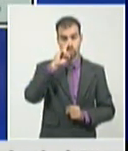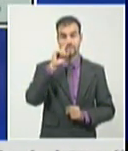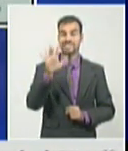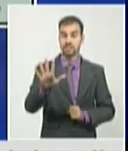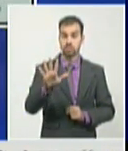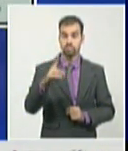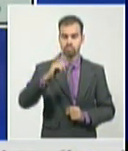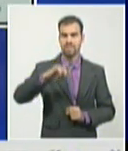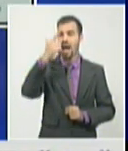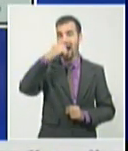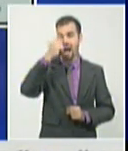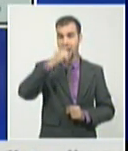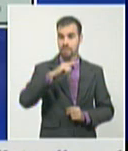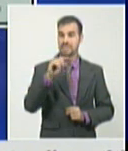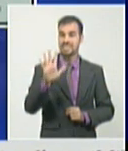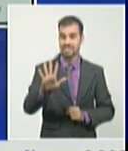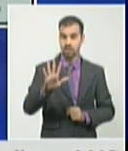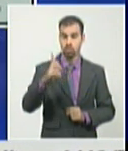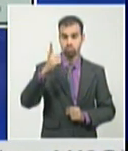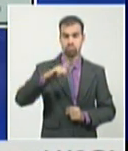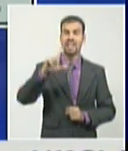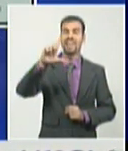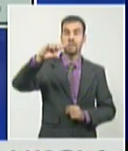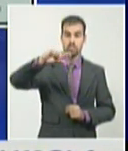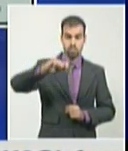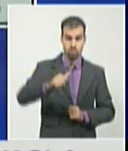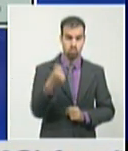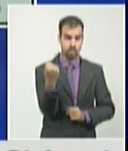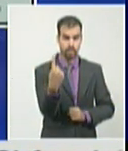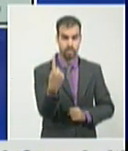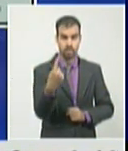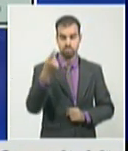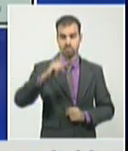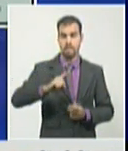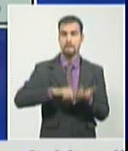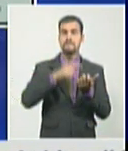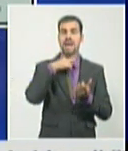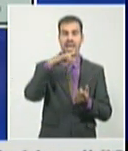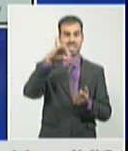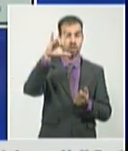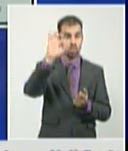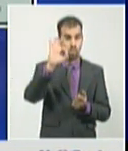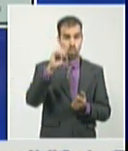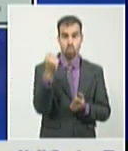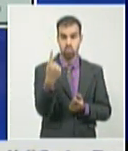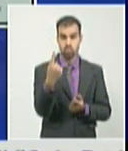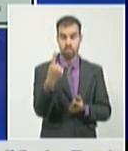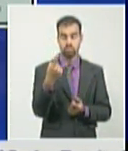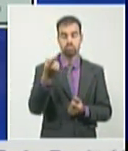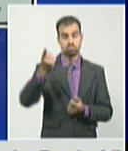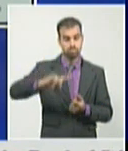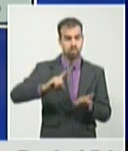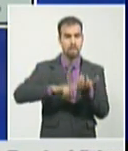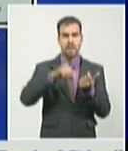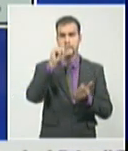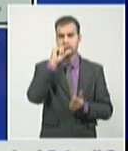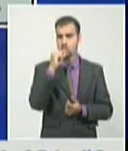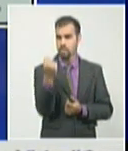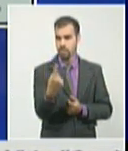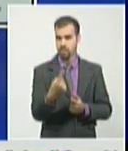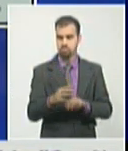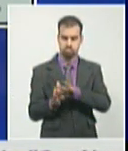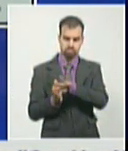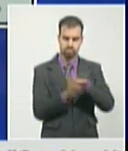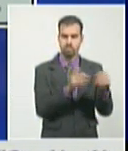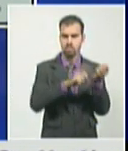5 limonar 1 perico 1 y pedro betancourt y en el caso de la provincia de villa